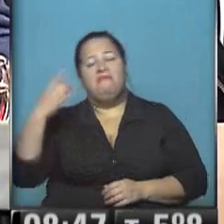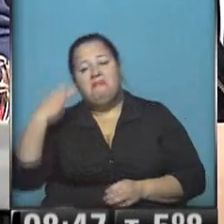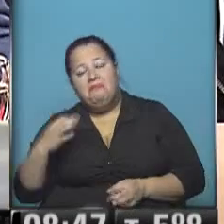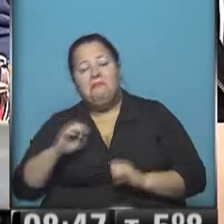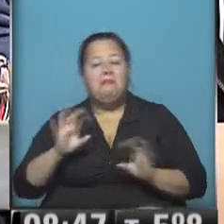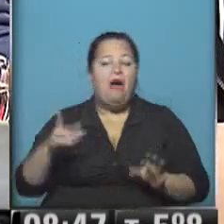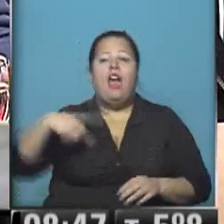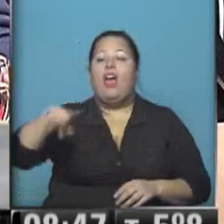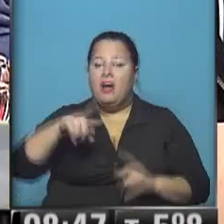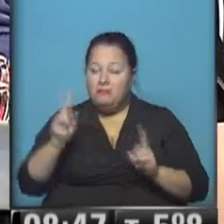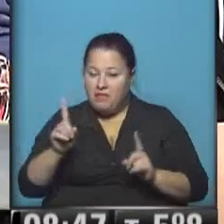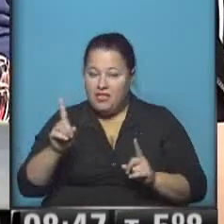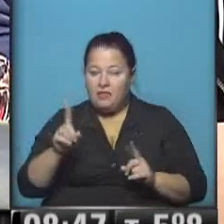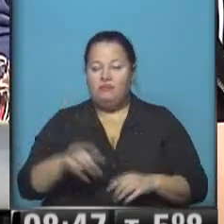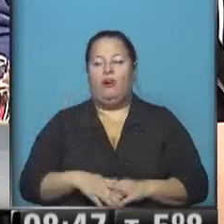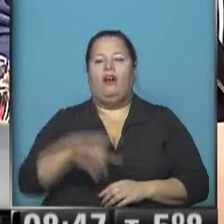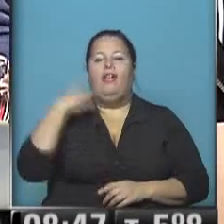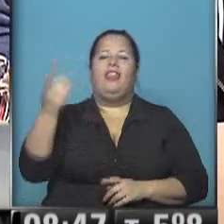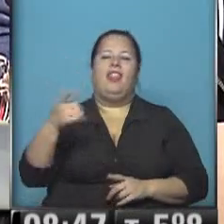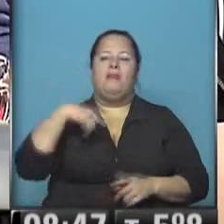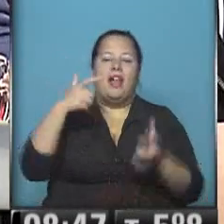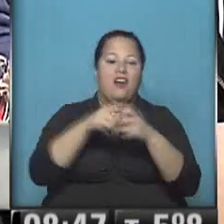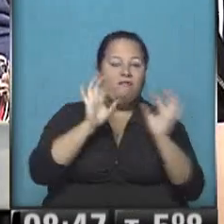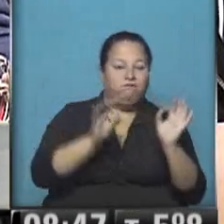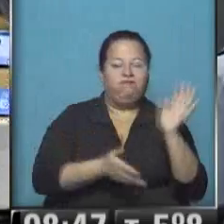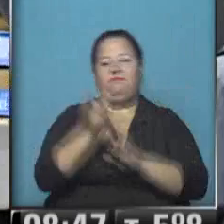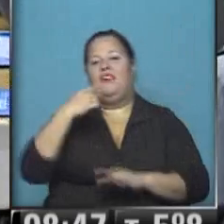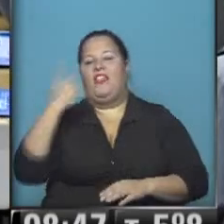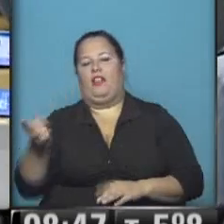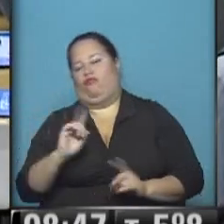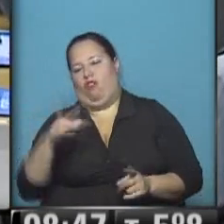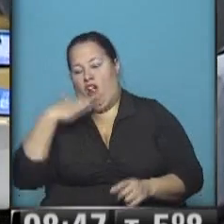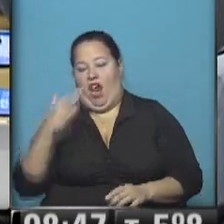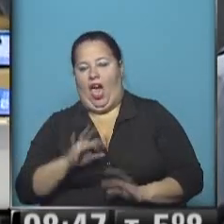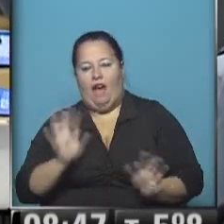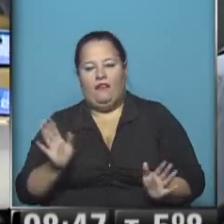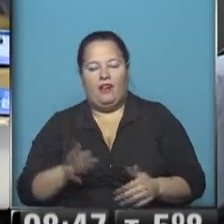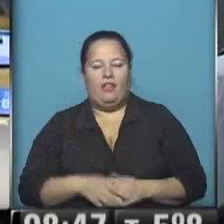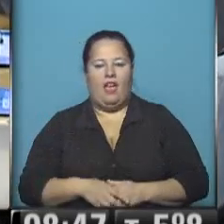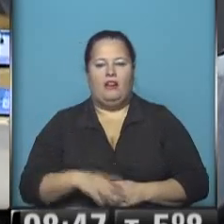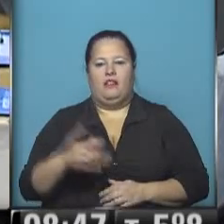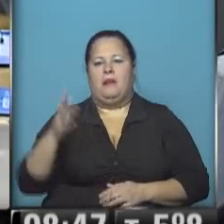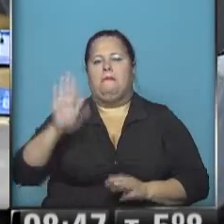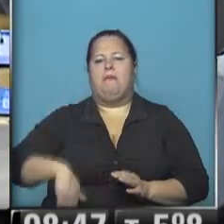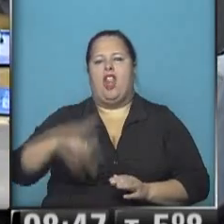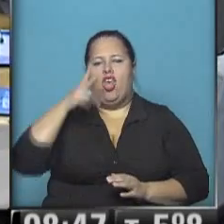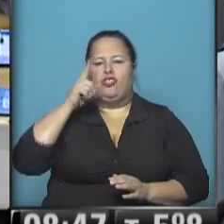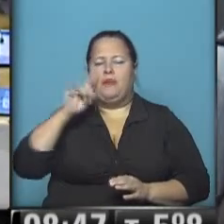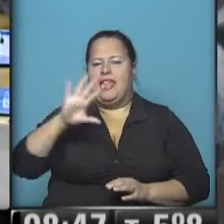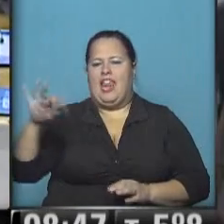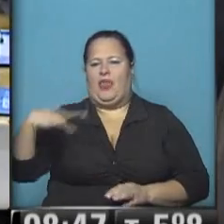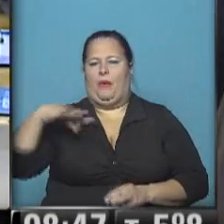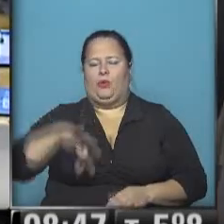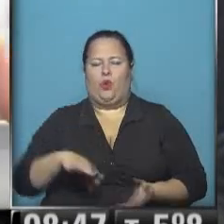inconscientemente, ellos mismos que levantan la mano y que después salen de esa reunión y dicen, no, la verdad que no menos de 8.500 debería